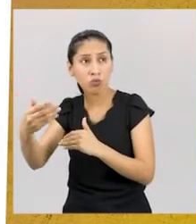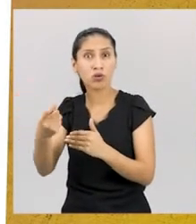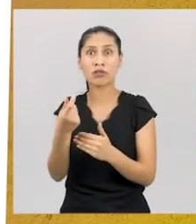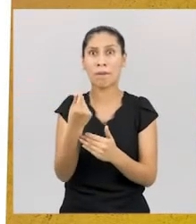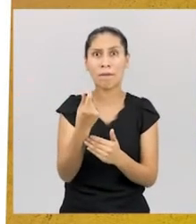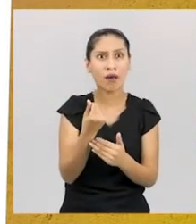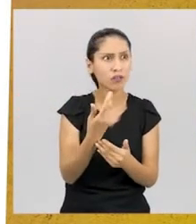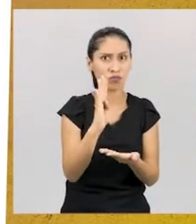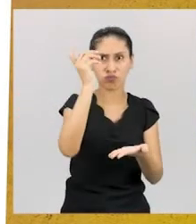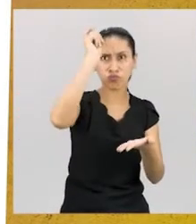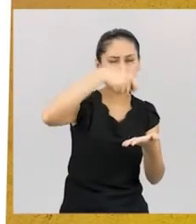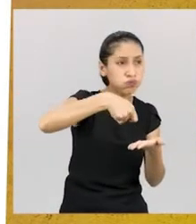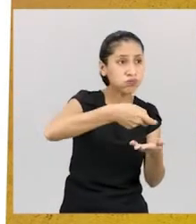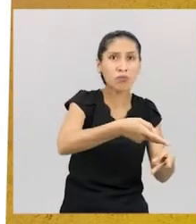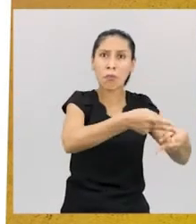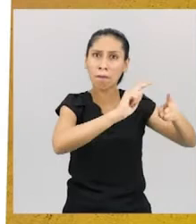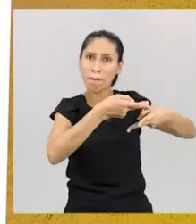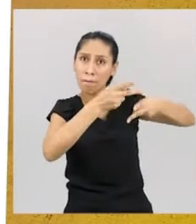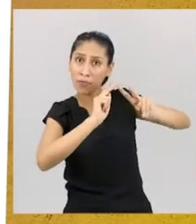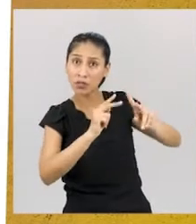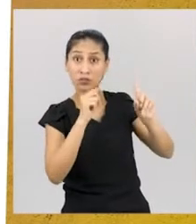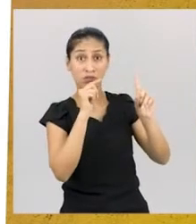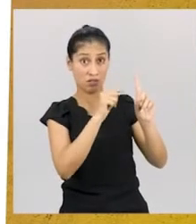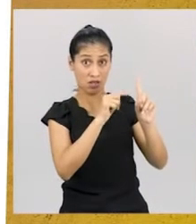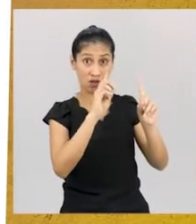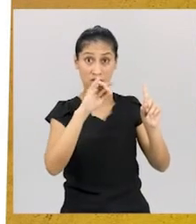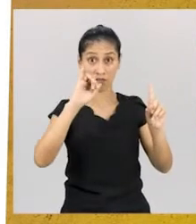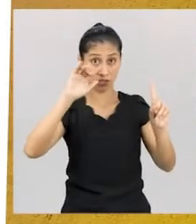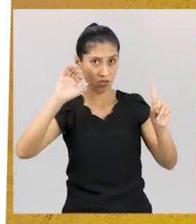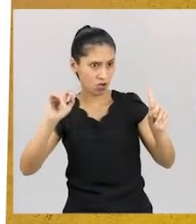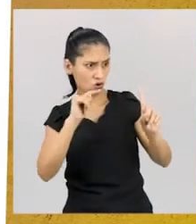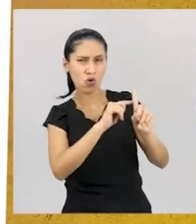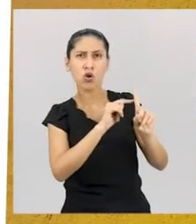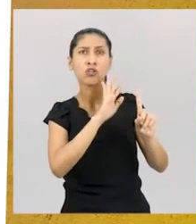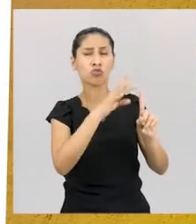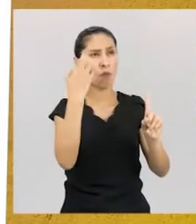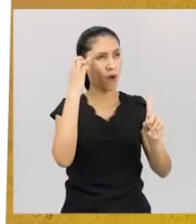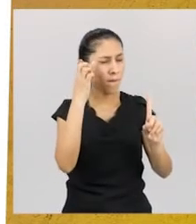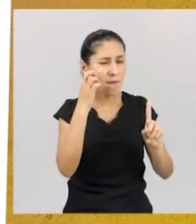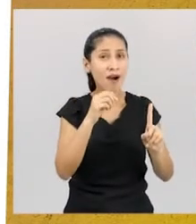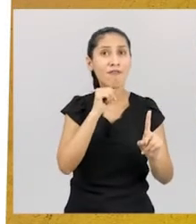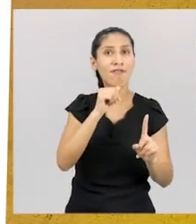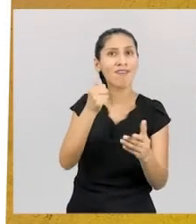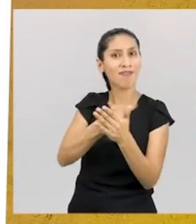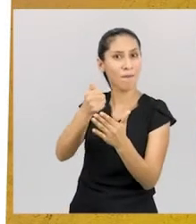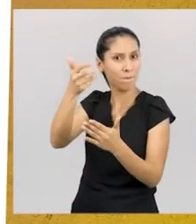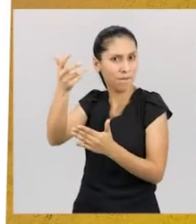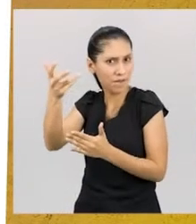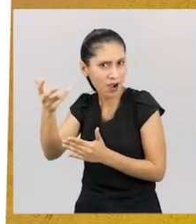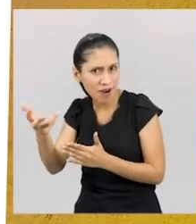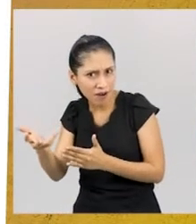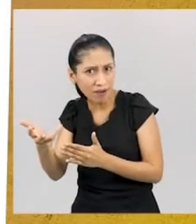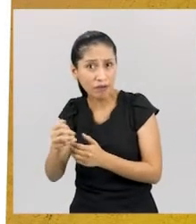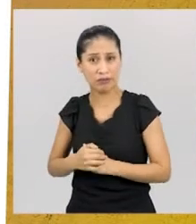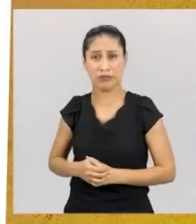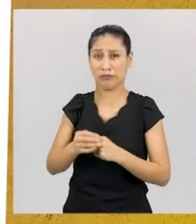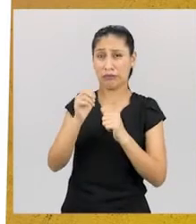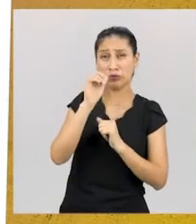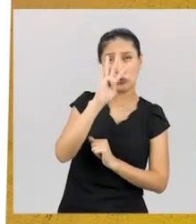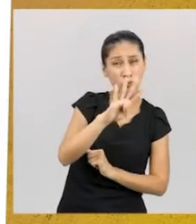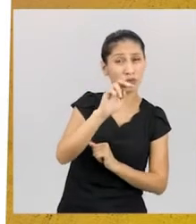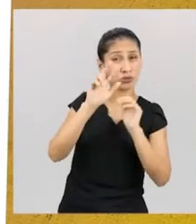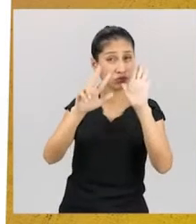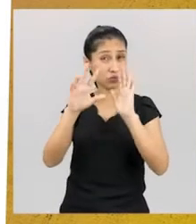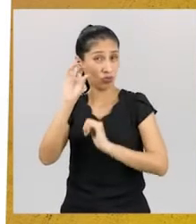El padre de Diego tiene una deuda con una empresa de servicios por 6 meses sin pagos. La deuda total es de